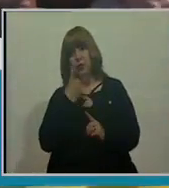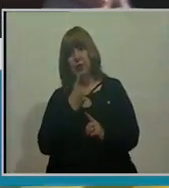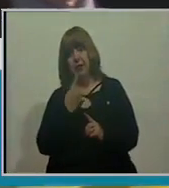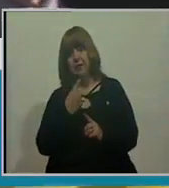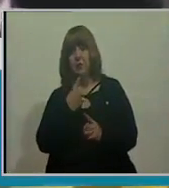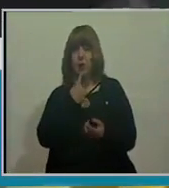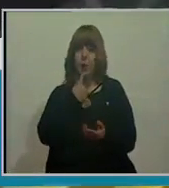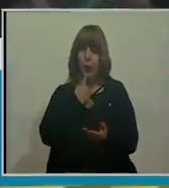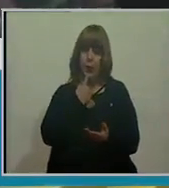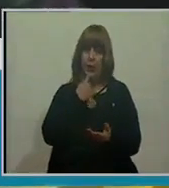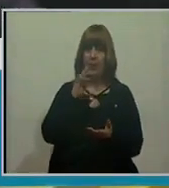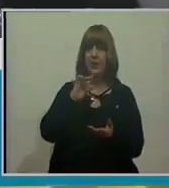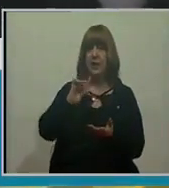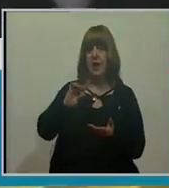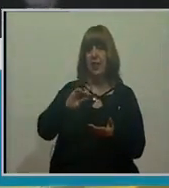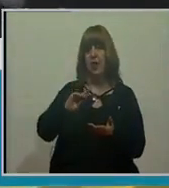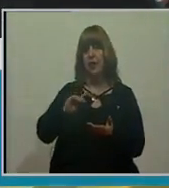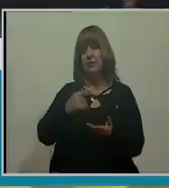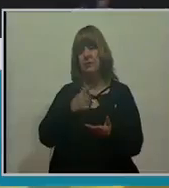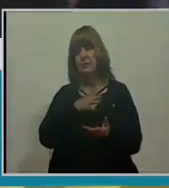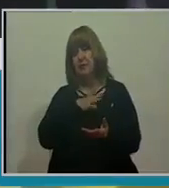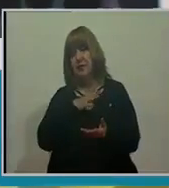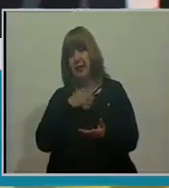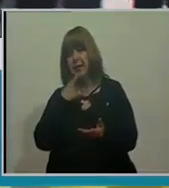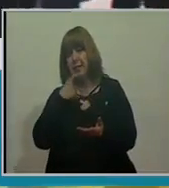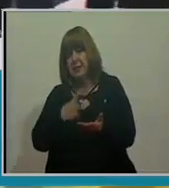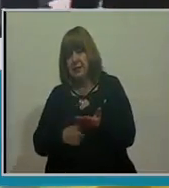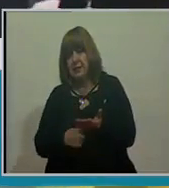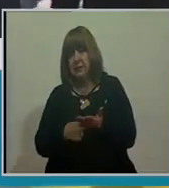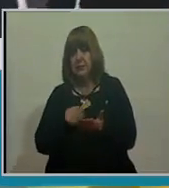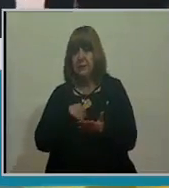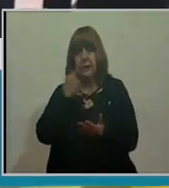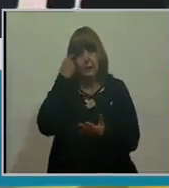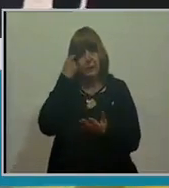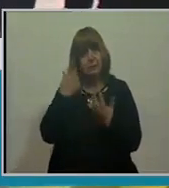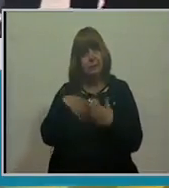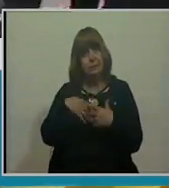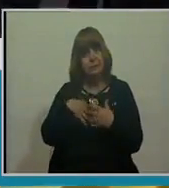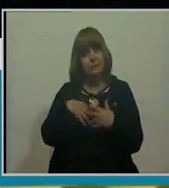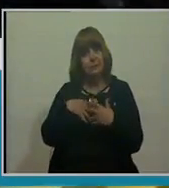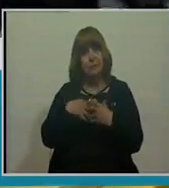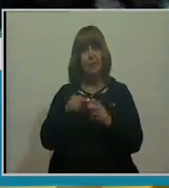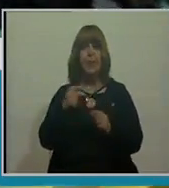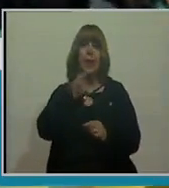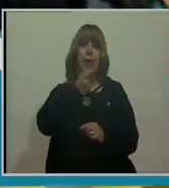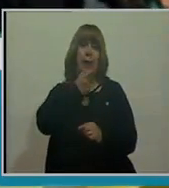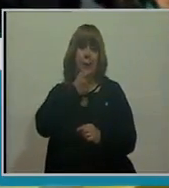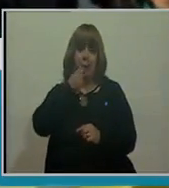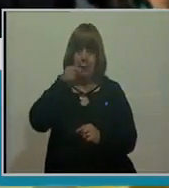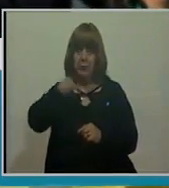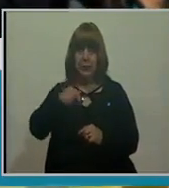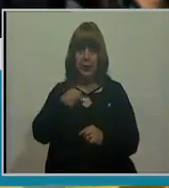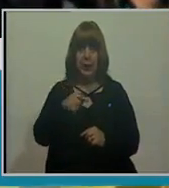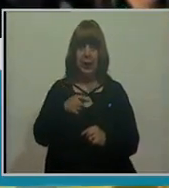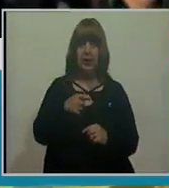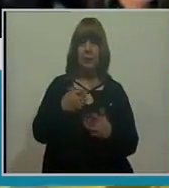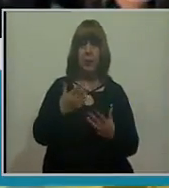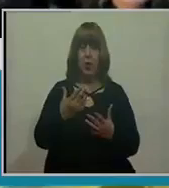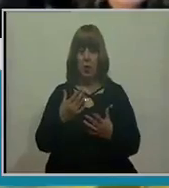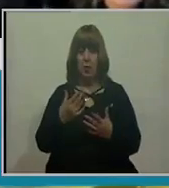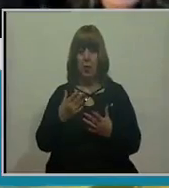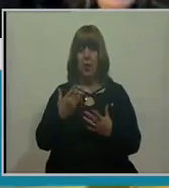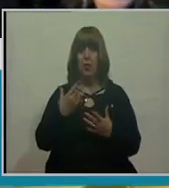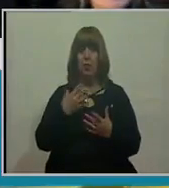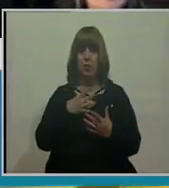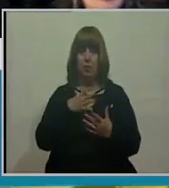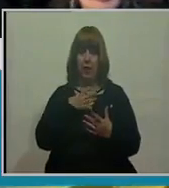está discutiendo la legalización o no del aborto. En Mendoza aún no se define la adhesión a la guía